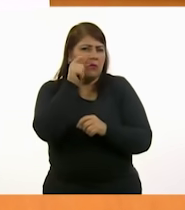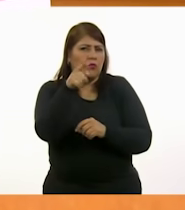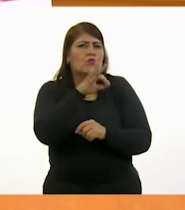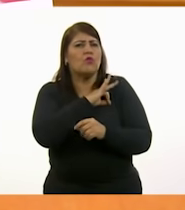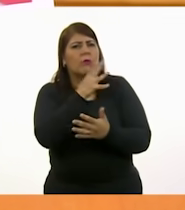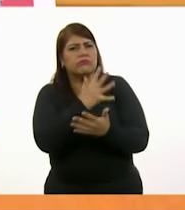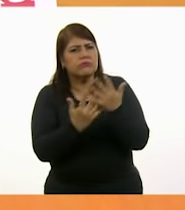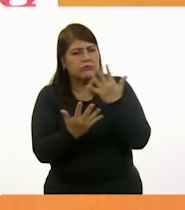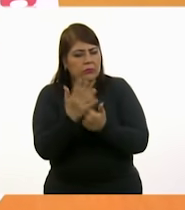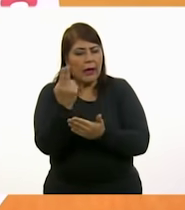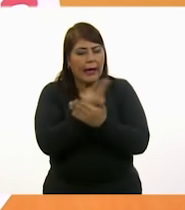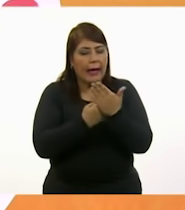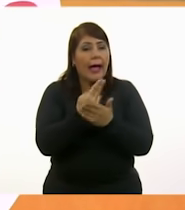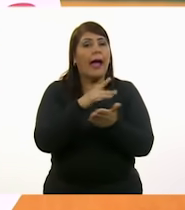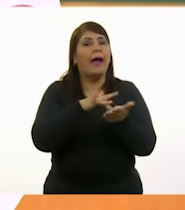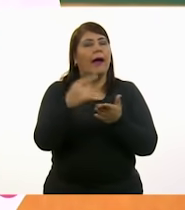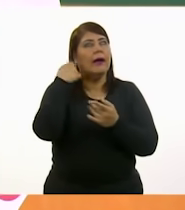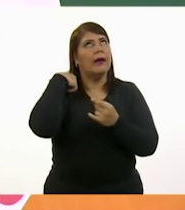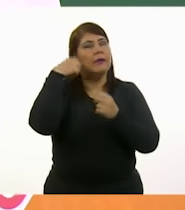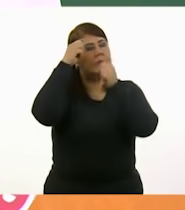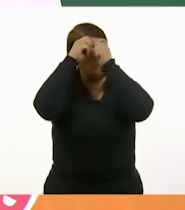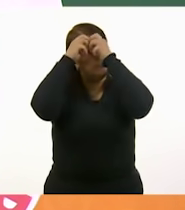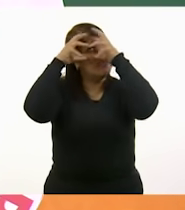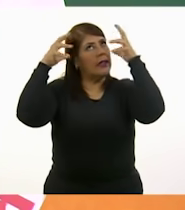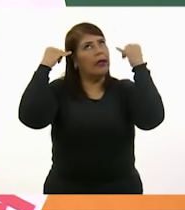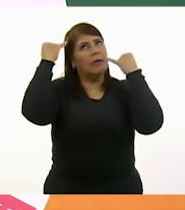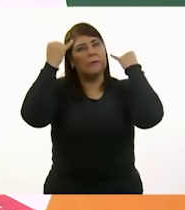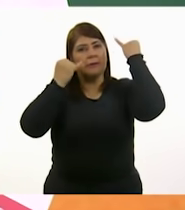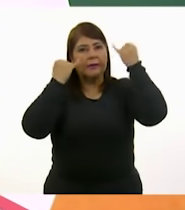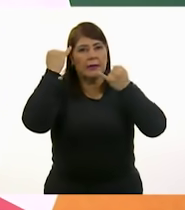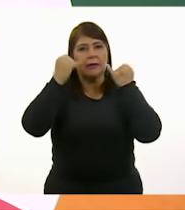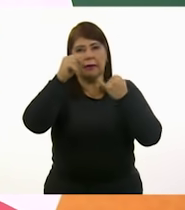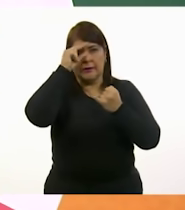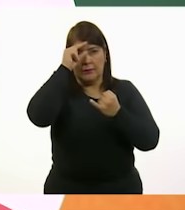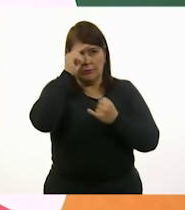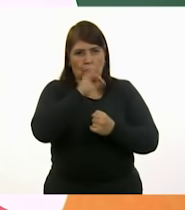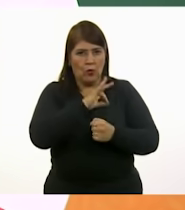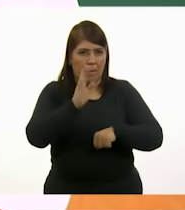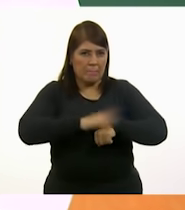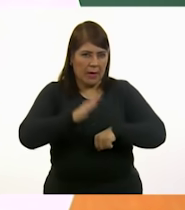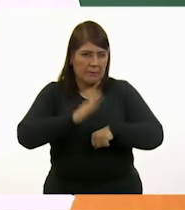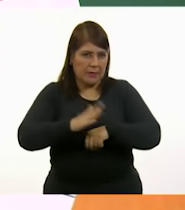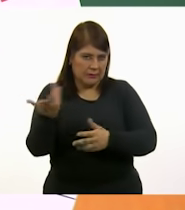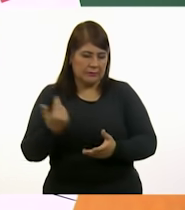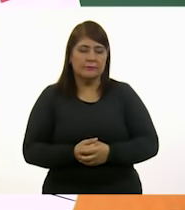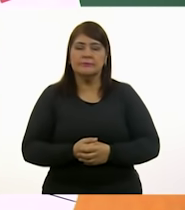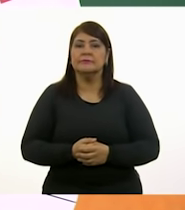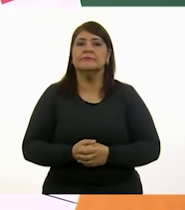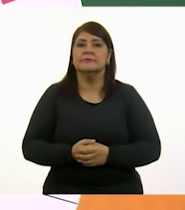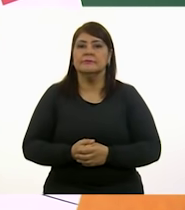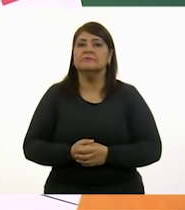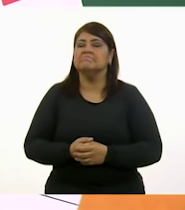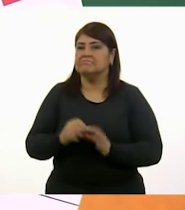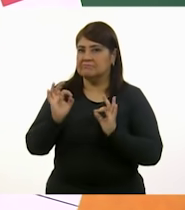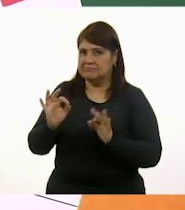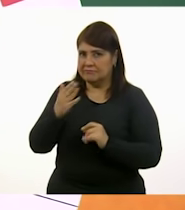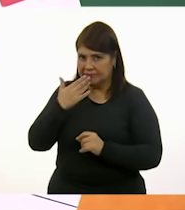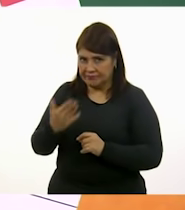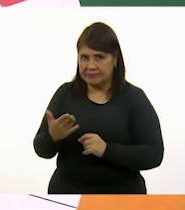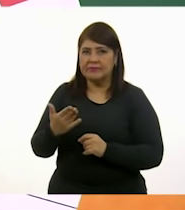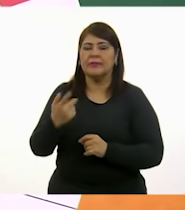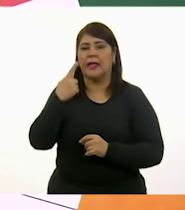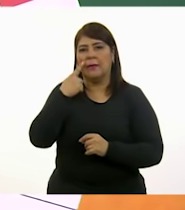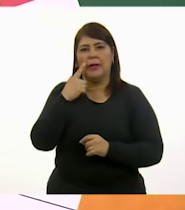porque desarrolla tu imaginación y tu inteligencia Muy bien, Pepe Ya tenemos ahí animales que